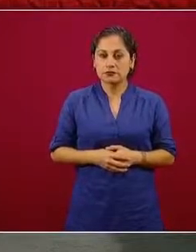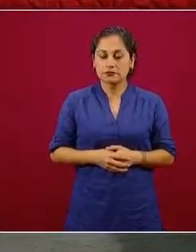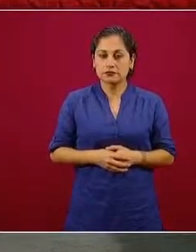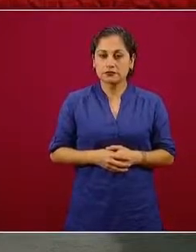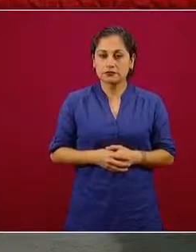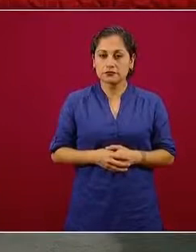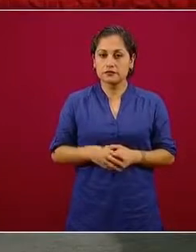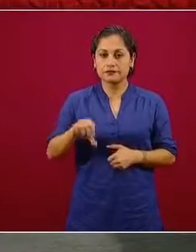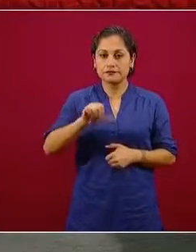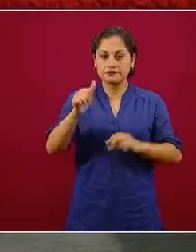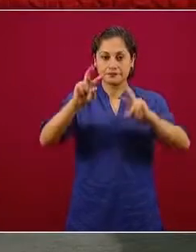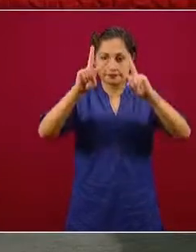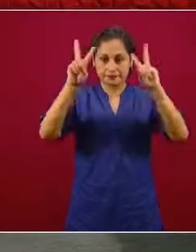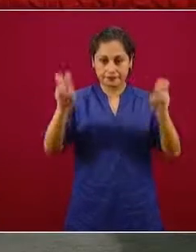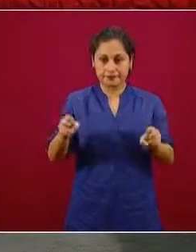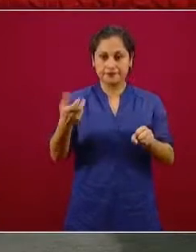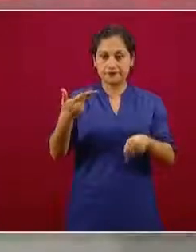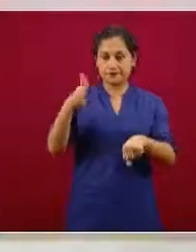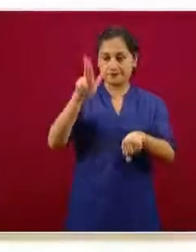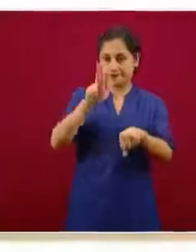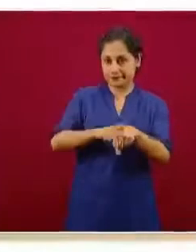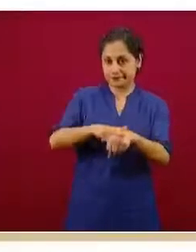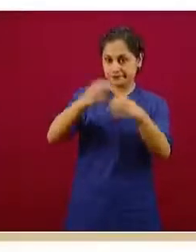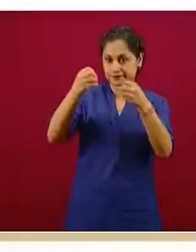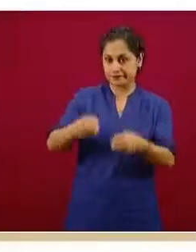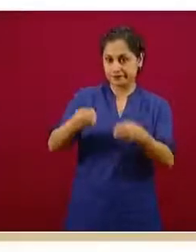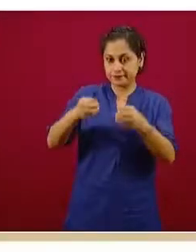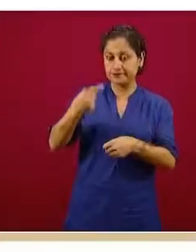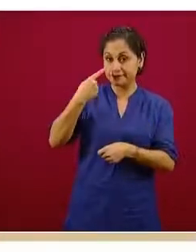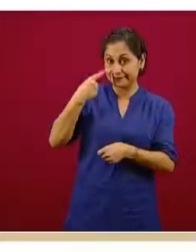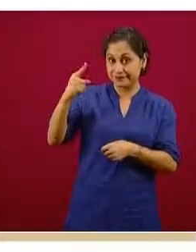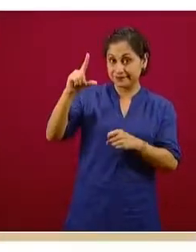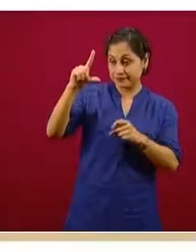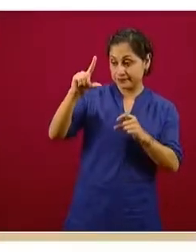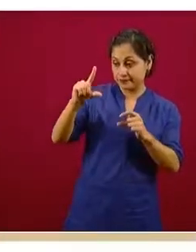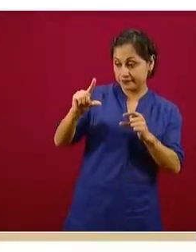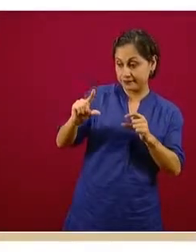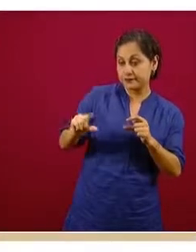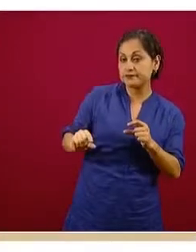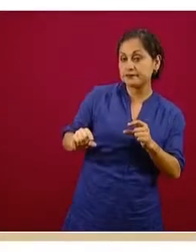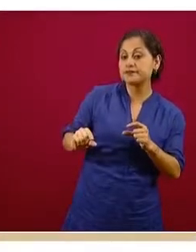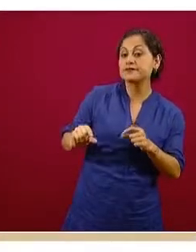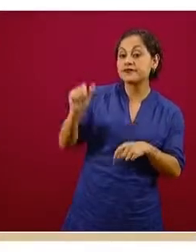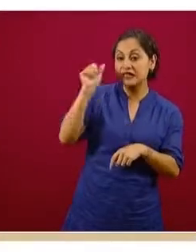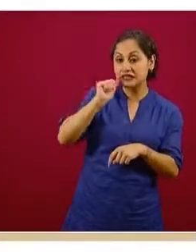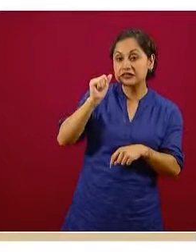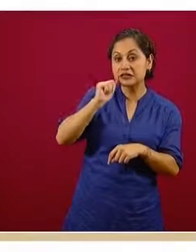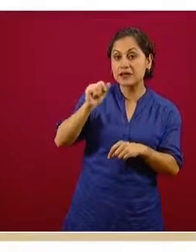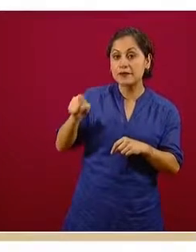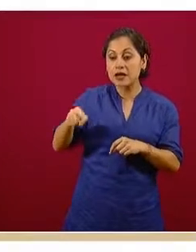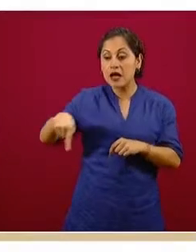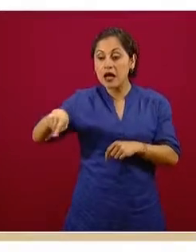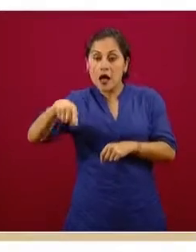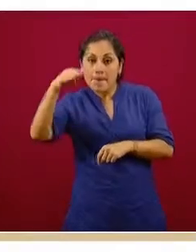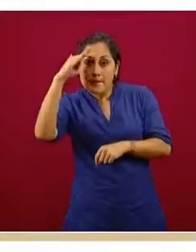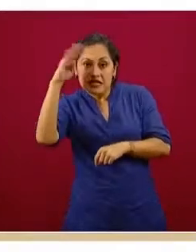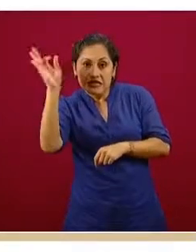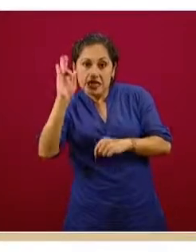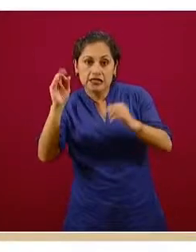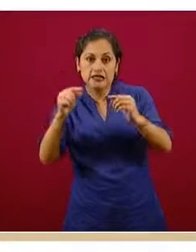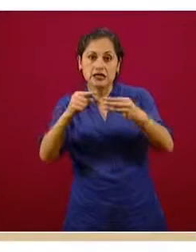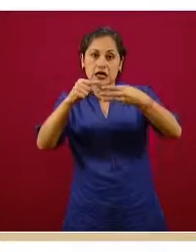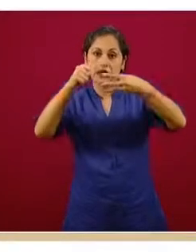La ocupación hospitalaria, ahí está, empezó a descender, quedó siempre por debajo de la predicción, va descendiendo y va muy fiel